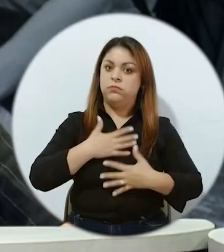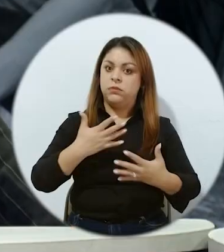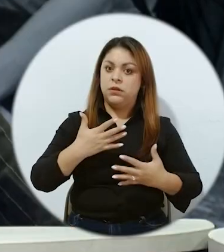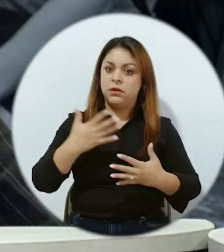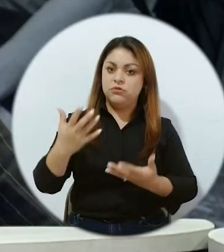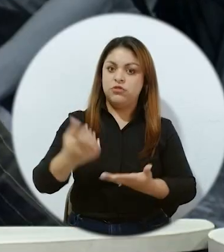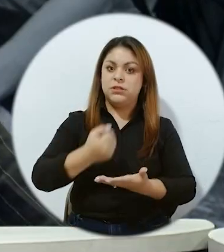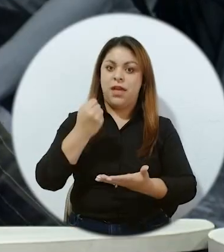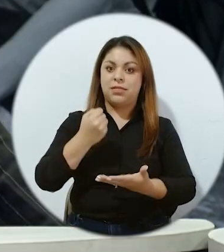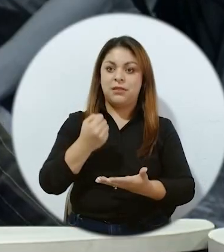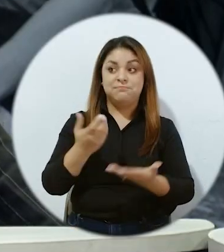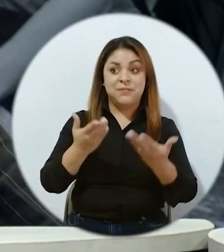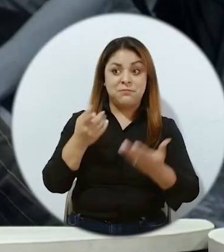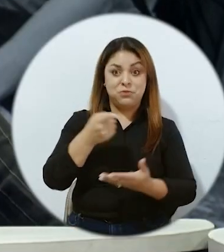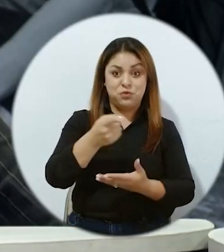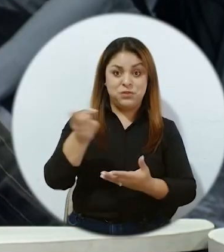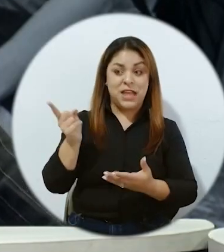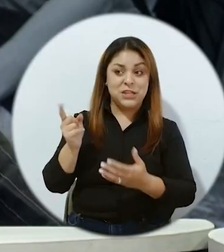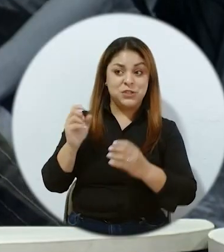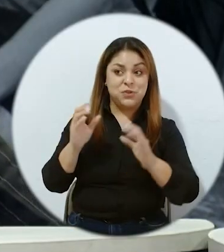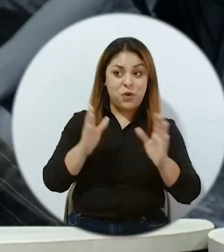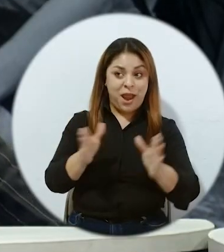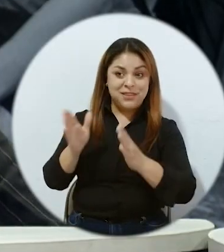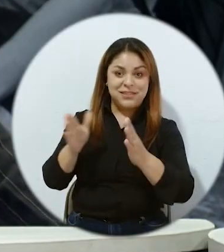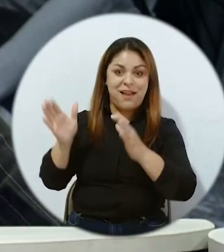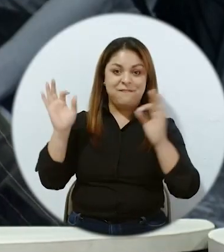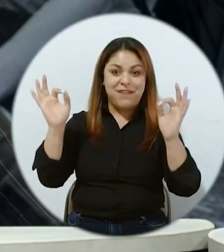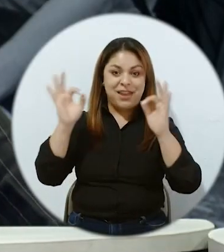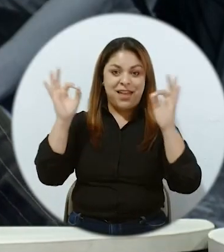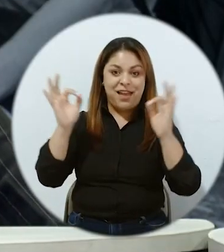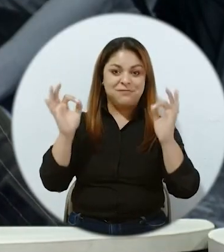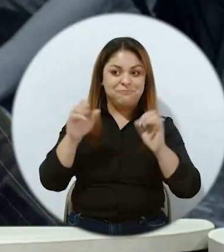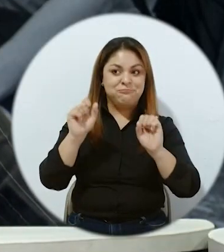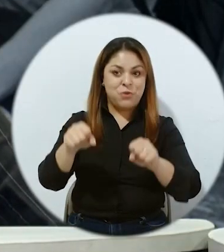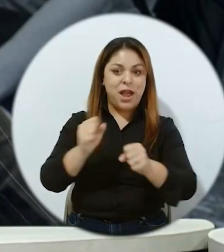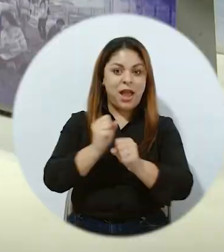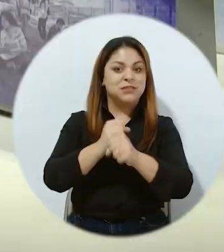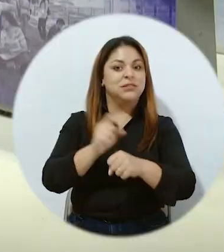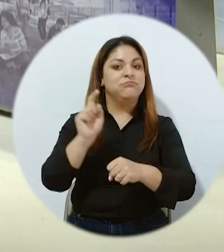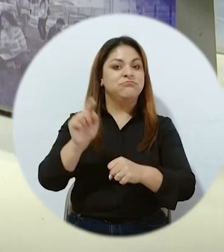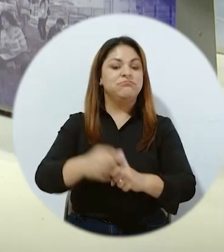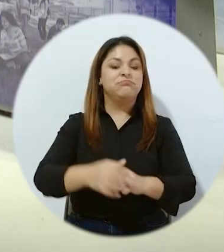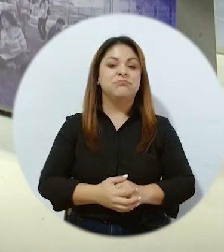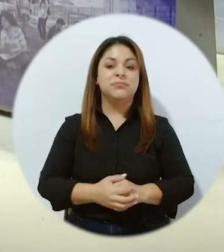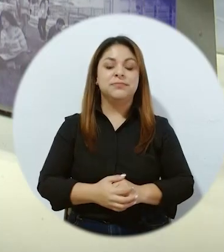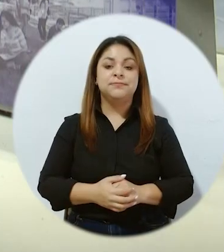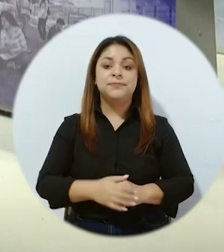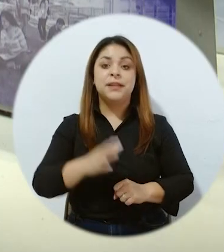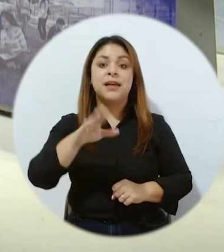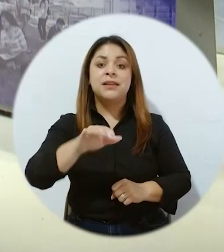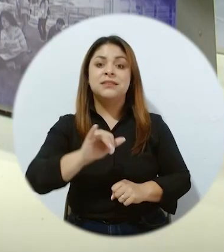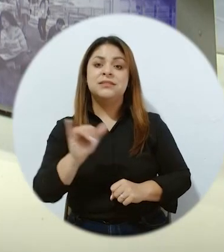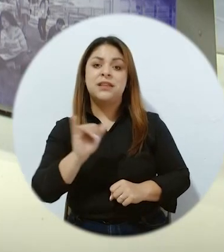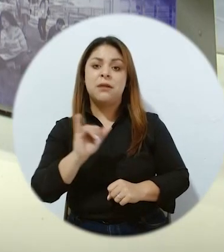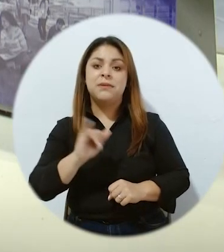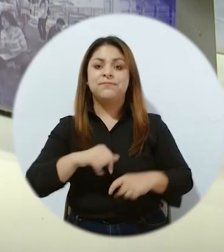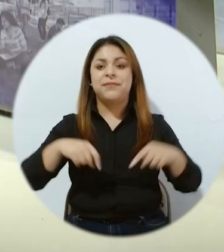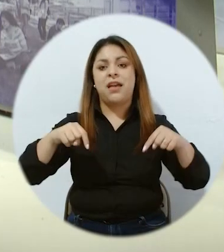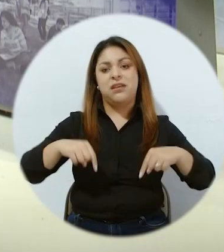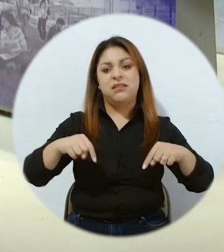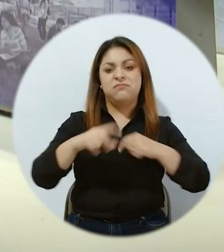se rescate eso. Ahí le queda la cuñita a las personas que organizan esas ferias. Una palabrita para complementar lo de Marliet. El país ha vivido además